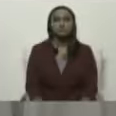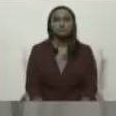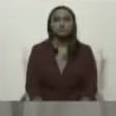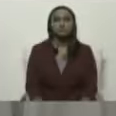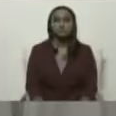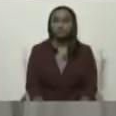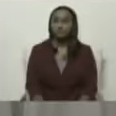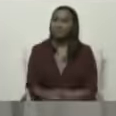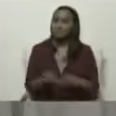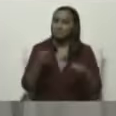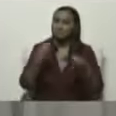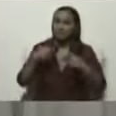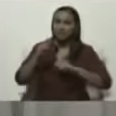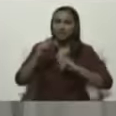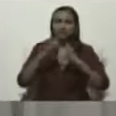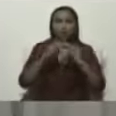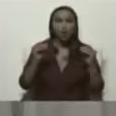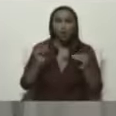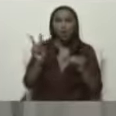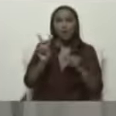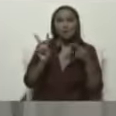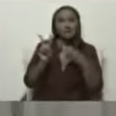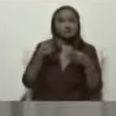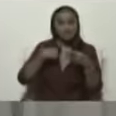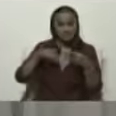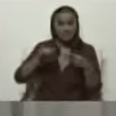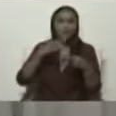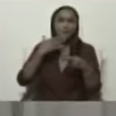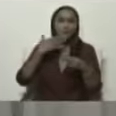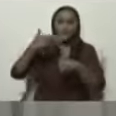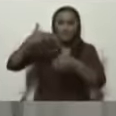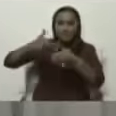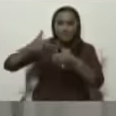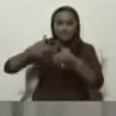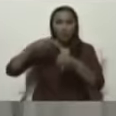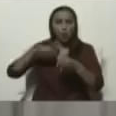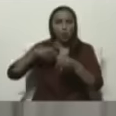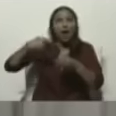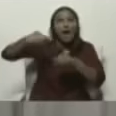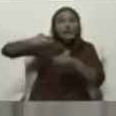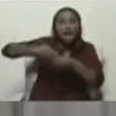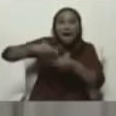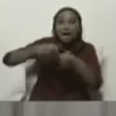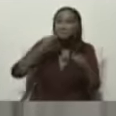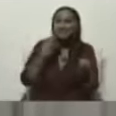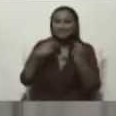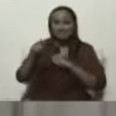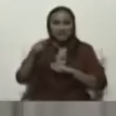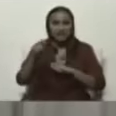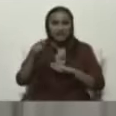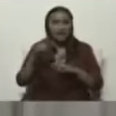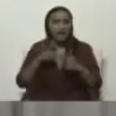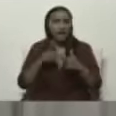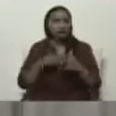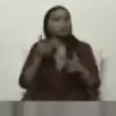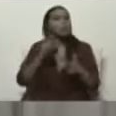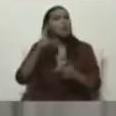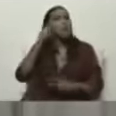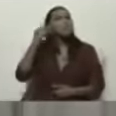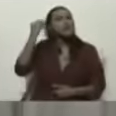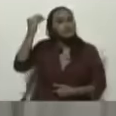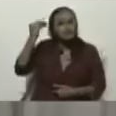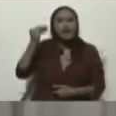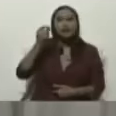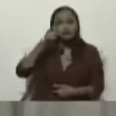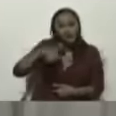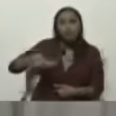Vender todo lo que Venezuela tiene, incluido el petróleo y el gas, pero no para que el pueblo pueda vivir mejor, sino para